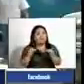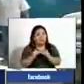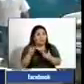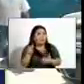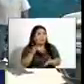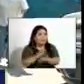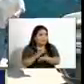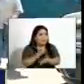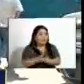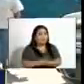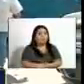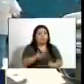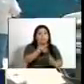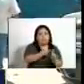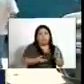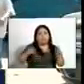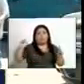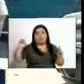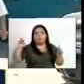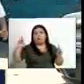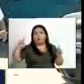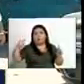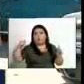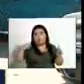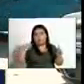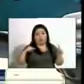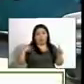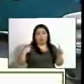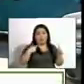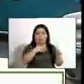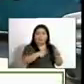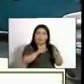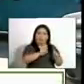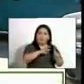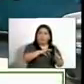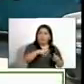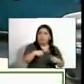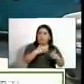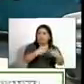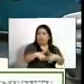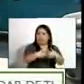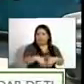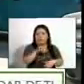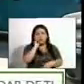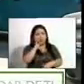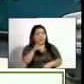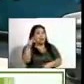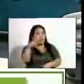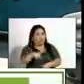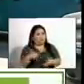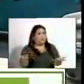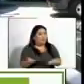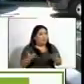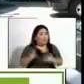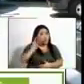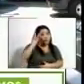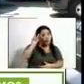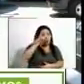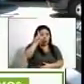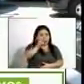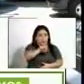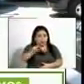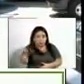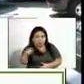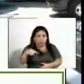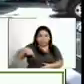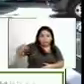costos. Enrique Quiñones, quien es gerente de Nicabús, explicó a La Voz de América que la empresa ahora solo realiza 2 viajes por semana,